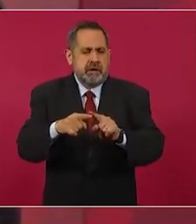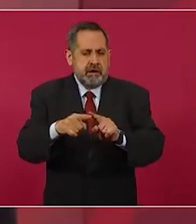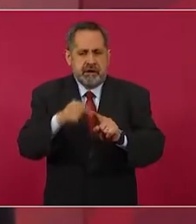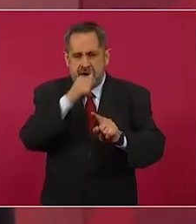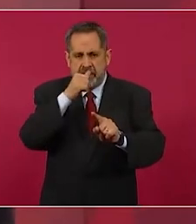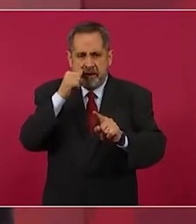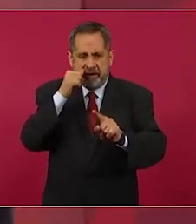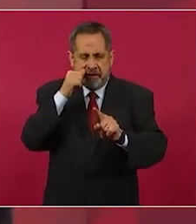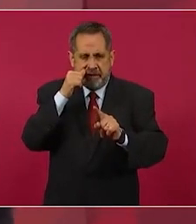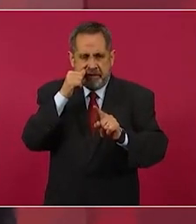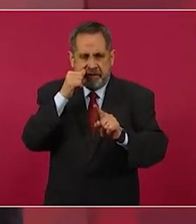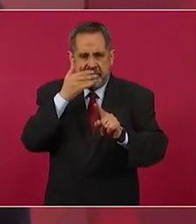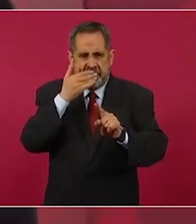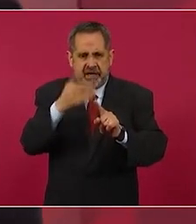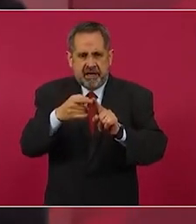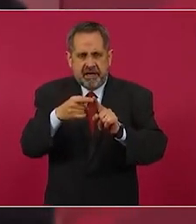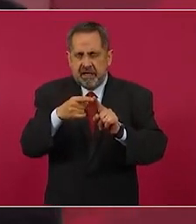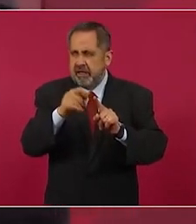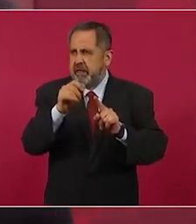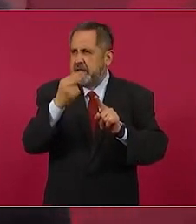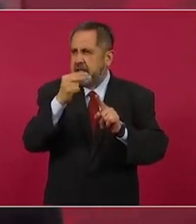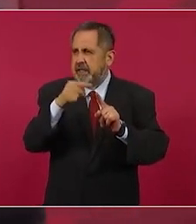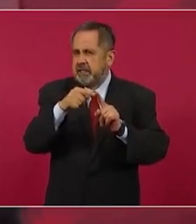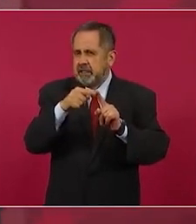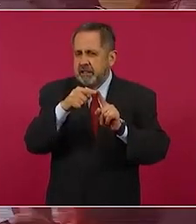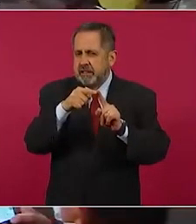que no es Santa